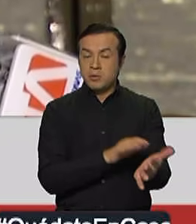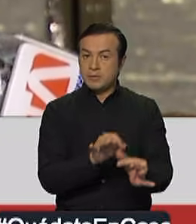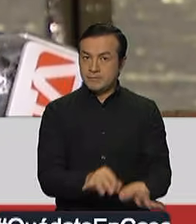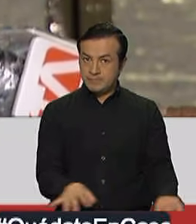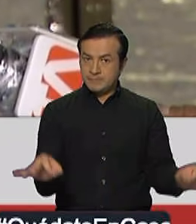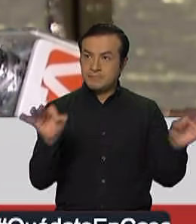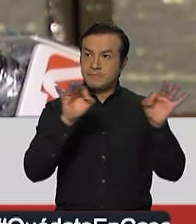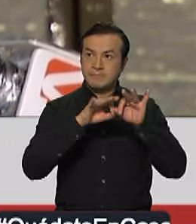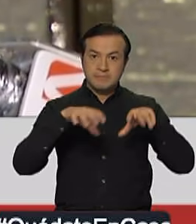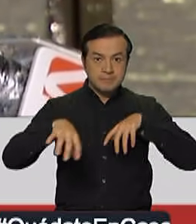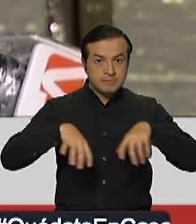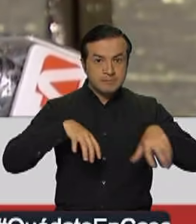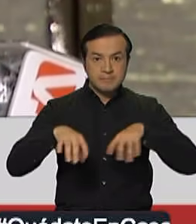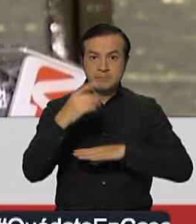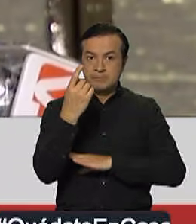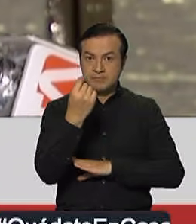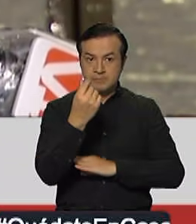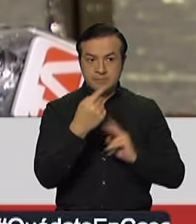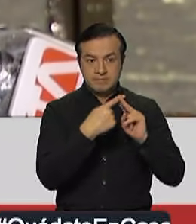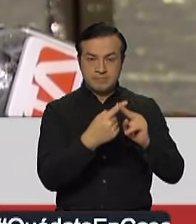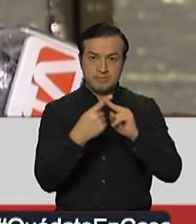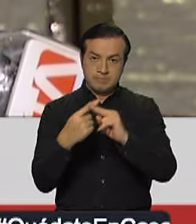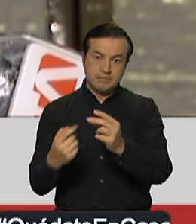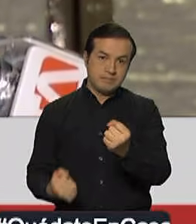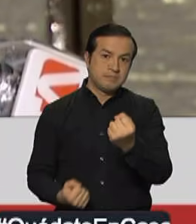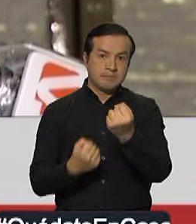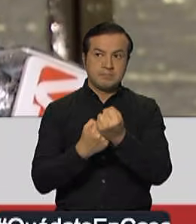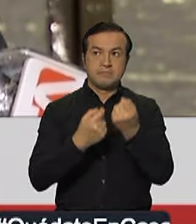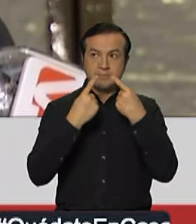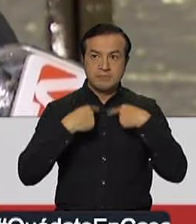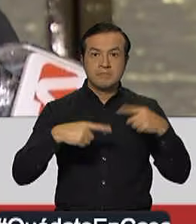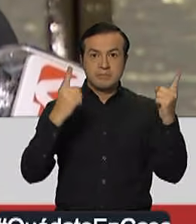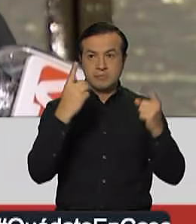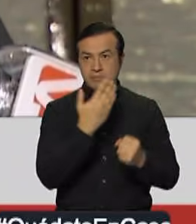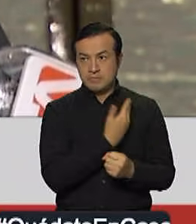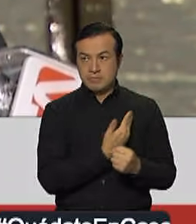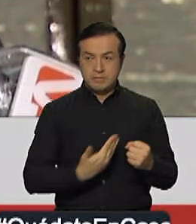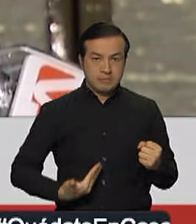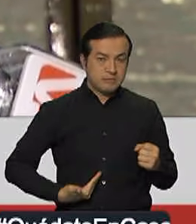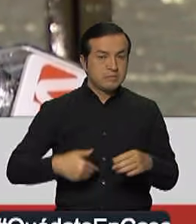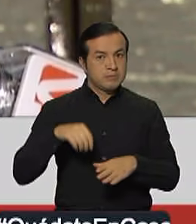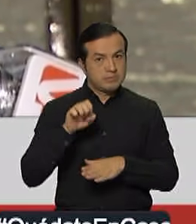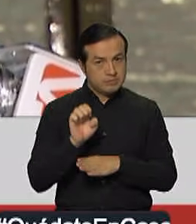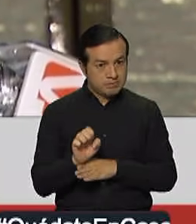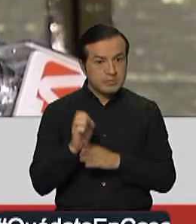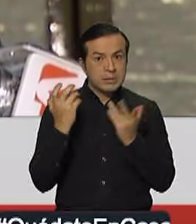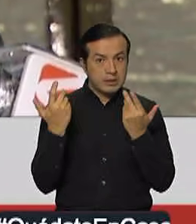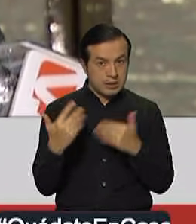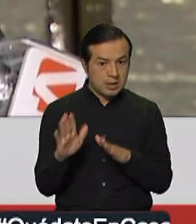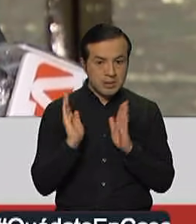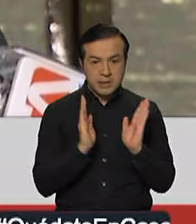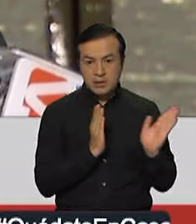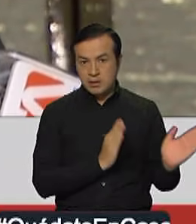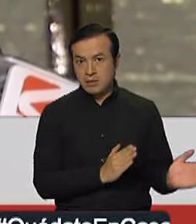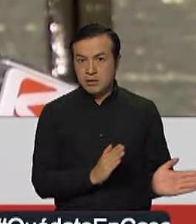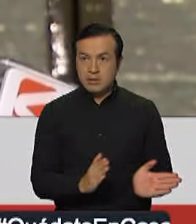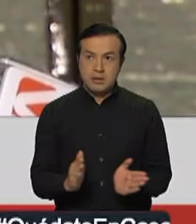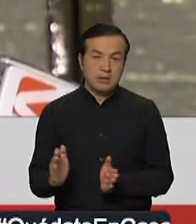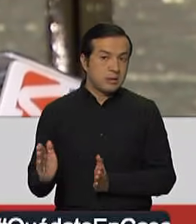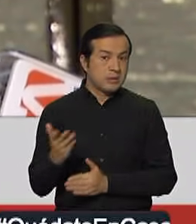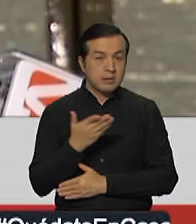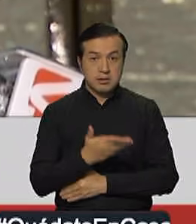importante, activo, de créditos preferenciales que lo va a anunciar el presidente de la República, que está diseñado de tal manera